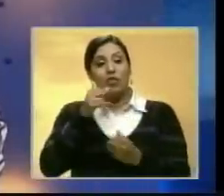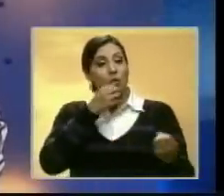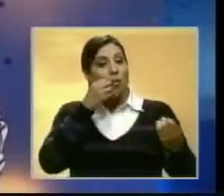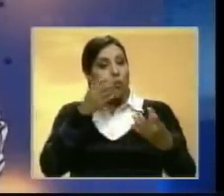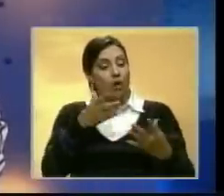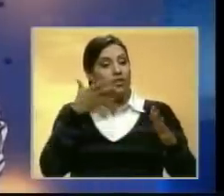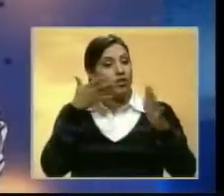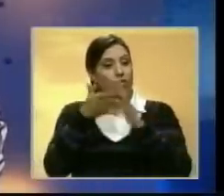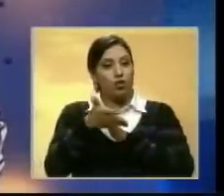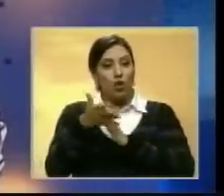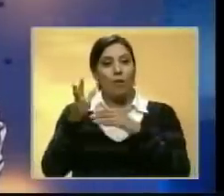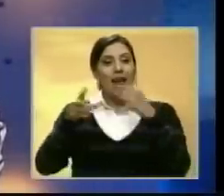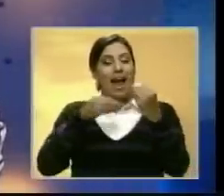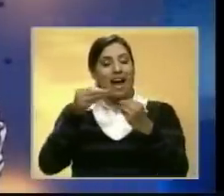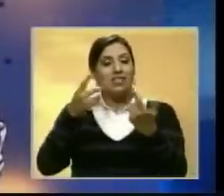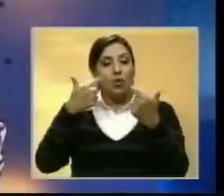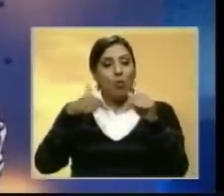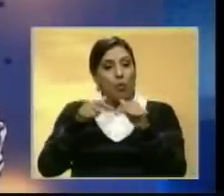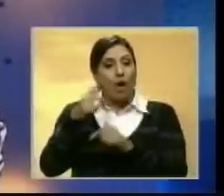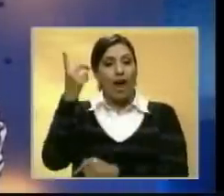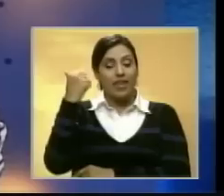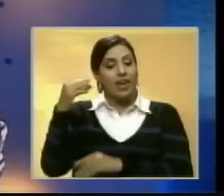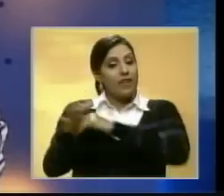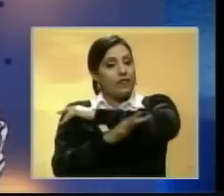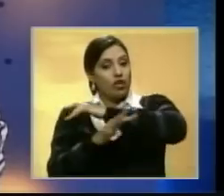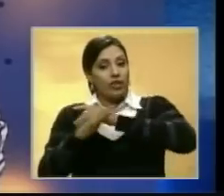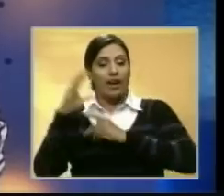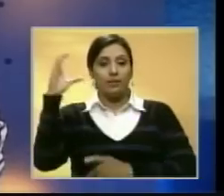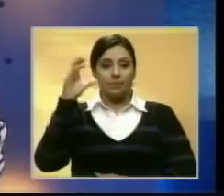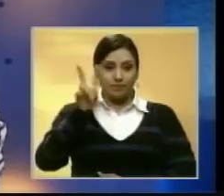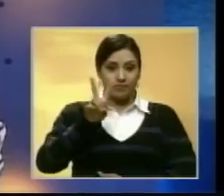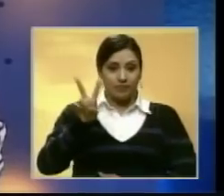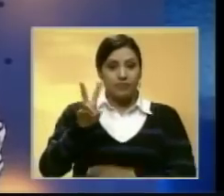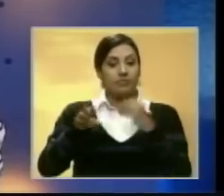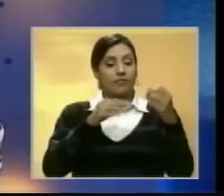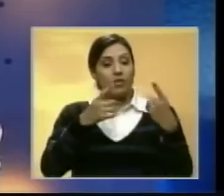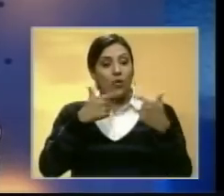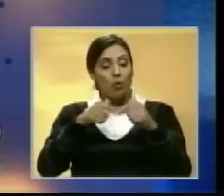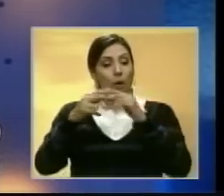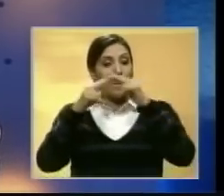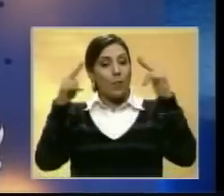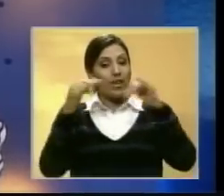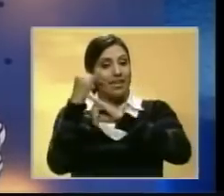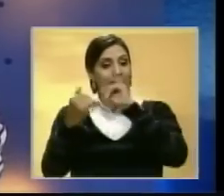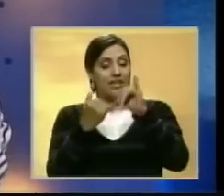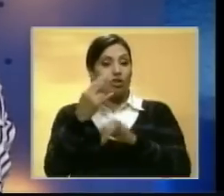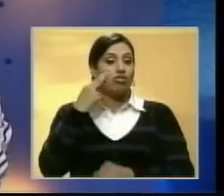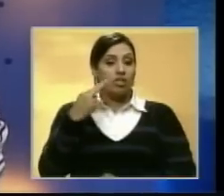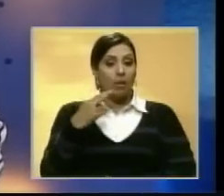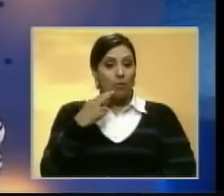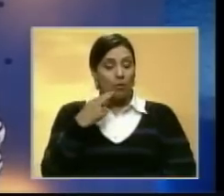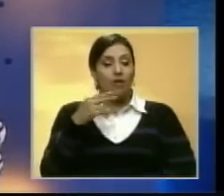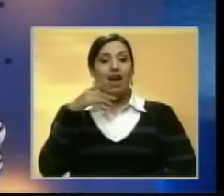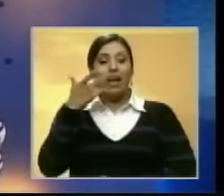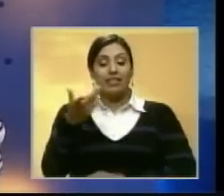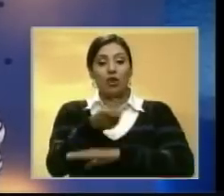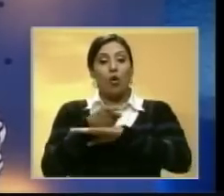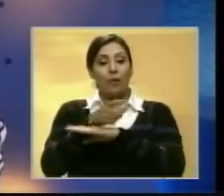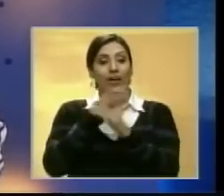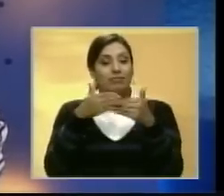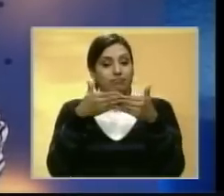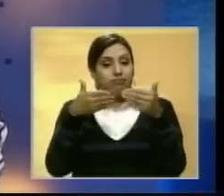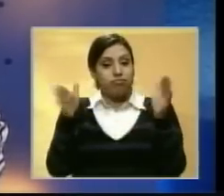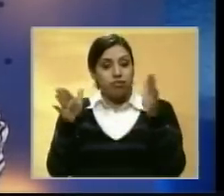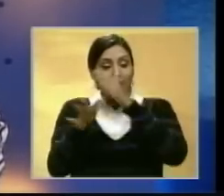ofreció detalles sobre los hechos que se registraron ayer en la frontera colombo-venezolana, específicamente en el puente internacional Simón Bolívar, cuando el gobierno nacional abrió